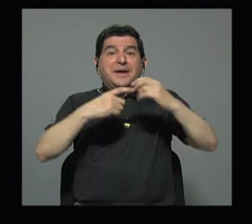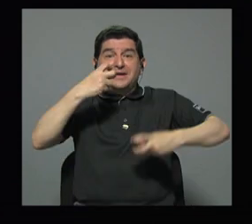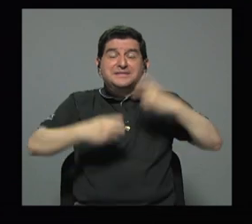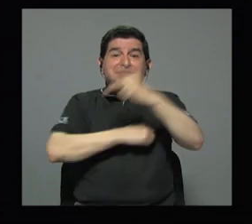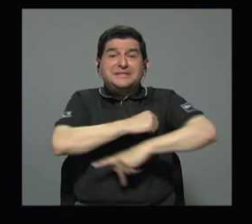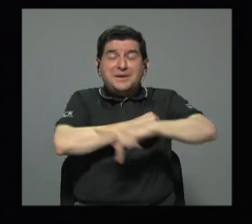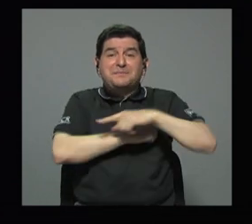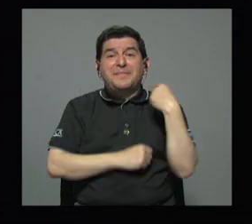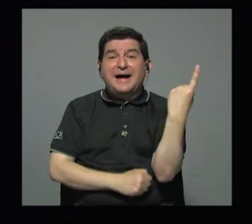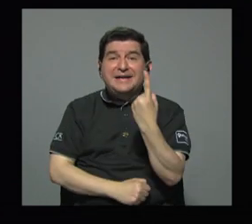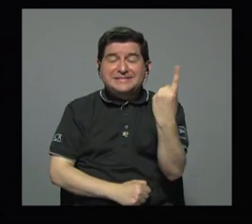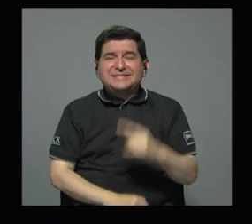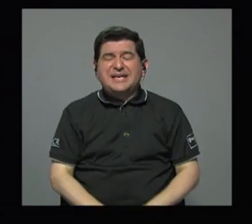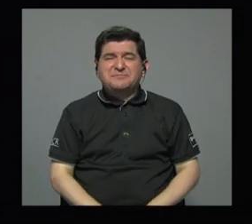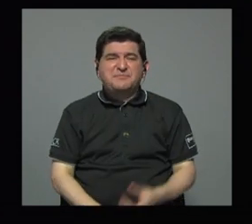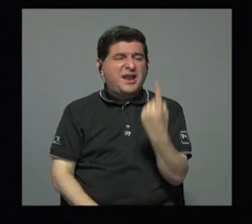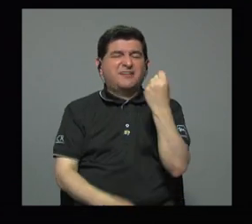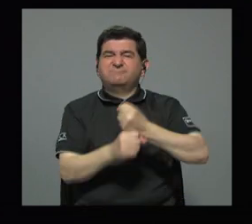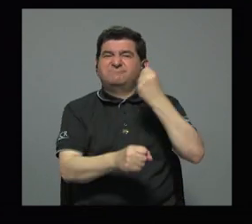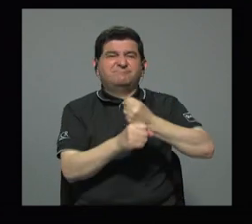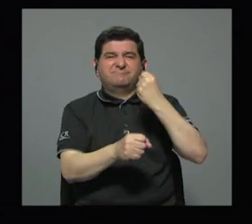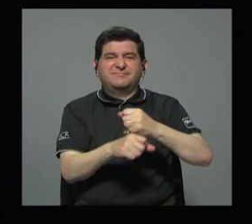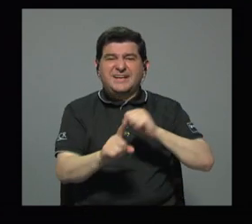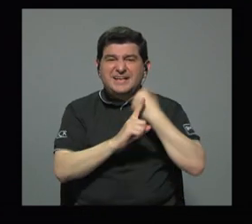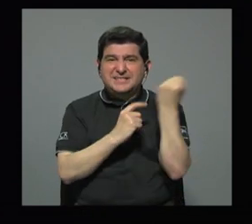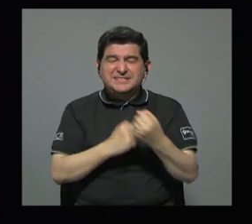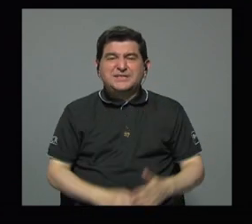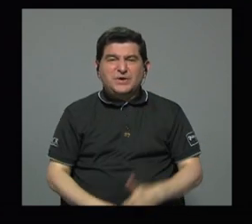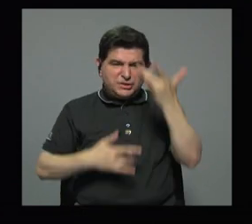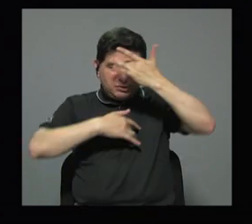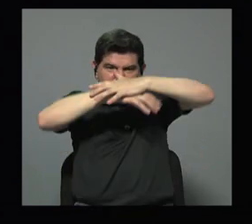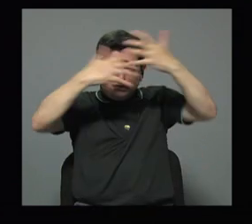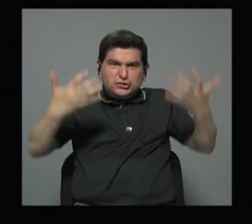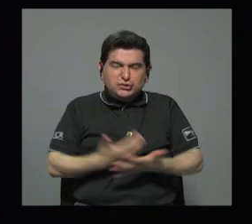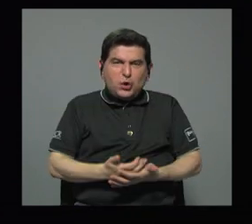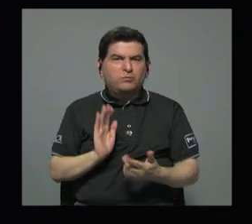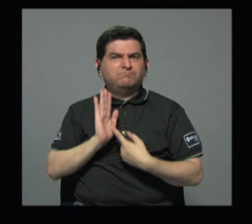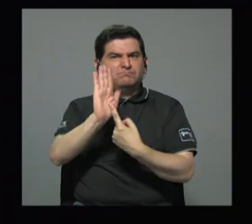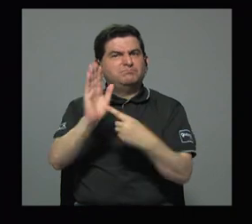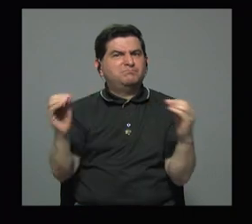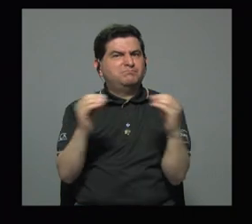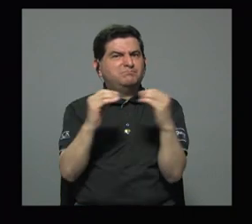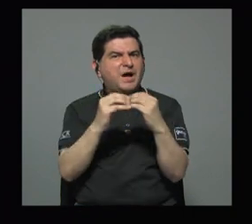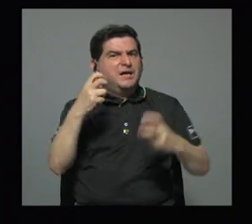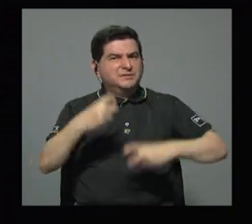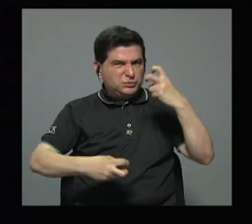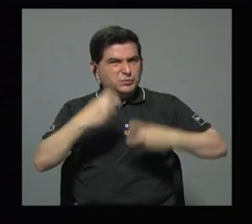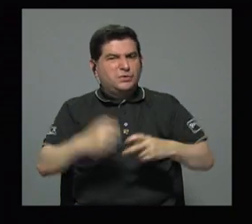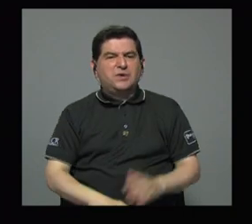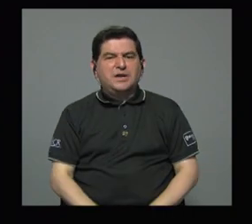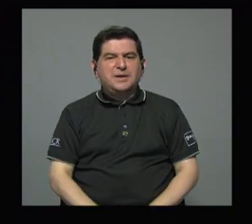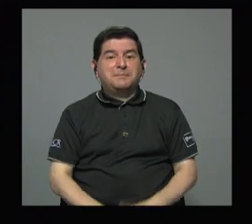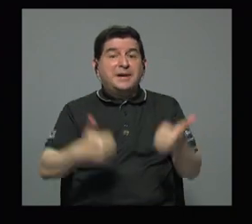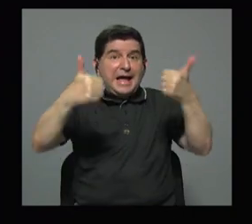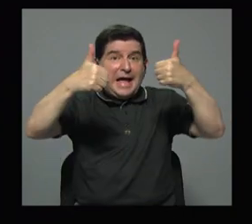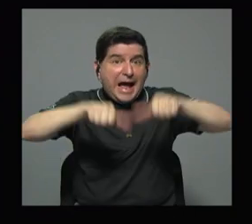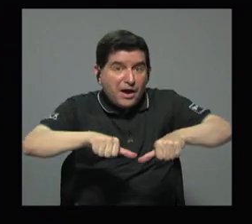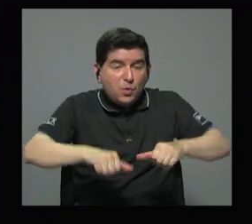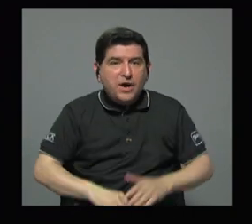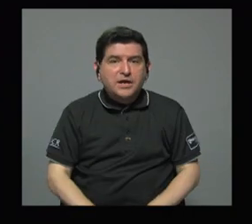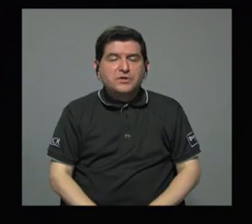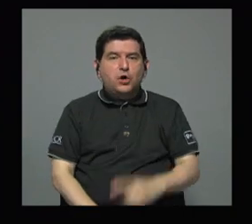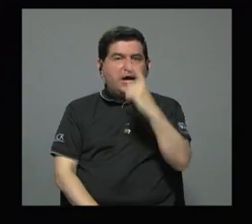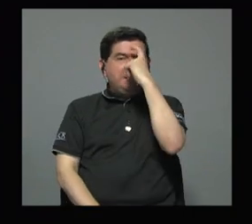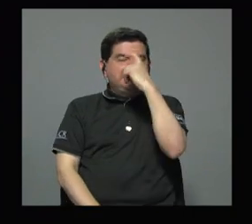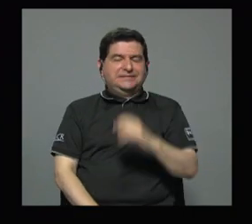del país siempre ha sido el desempleo cosa que con la pandemia a seguir y no exponer aún más la problemática uno de los acuerdos es de acuerdo de